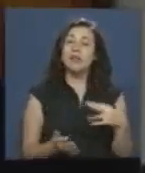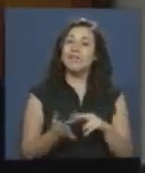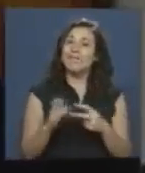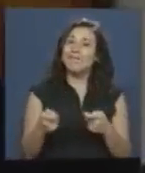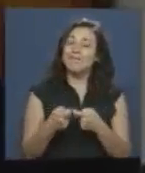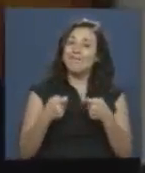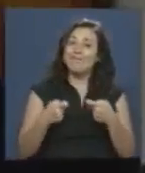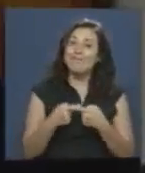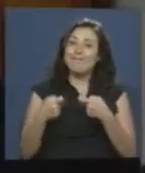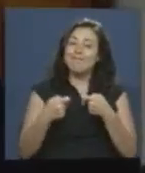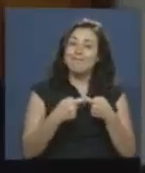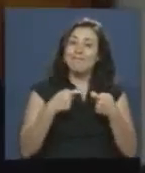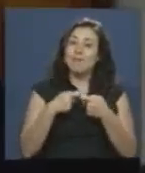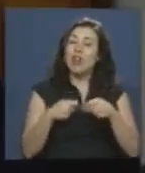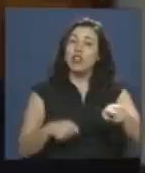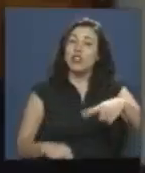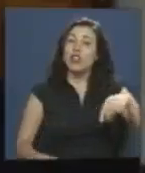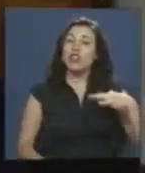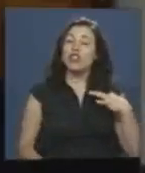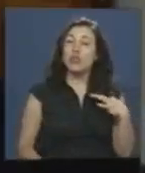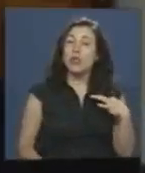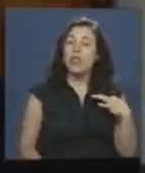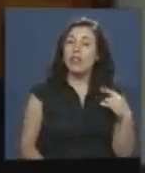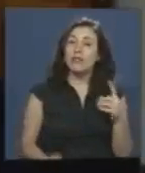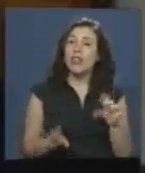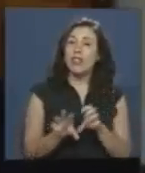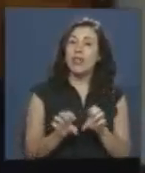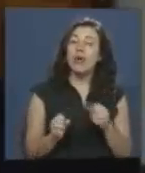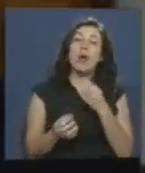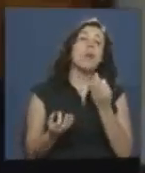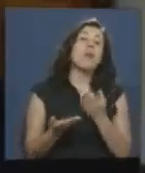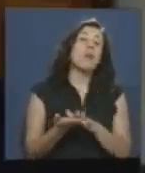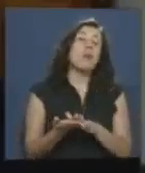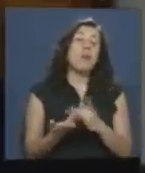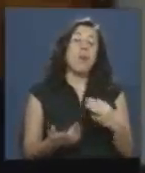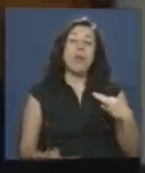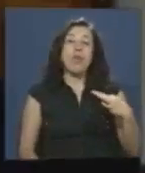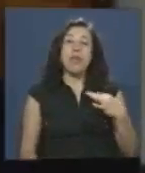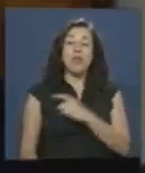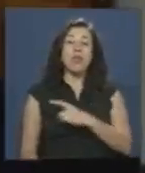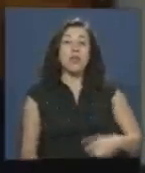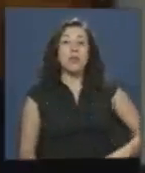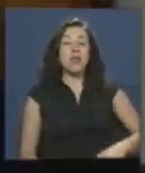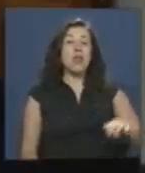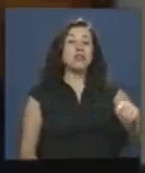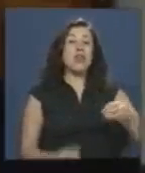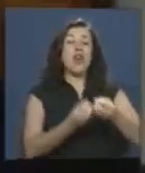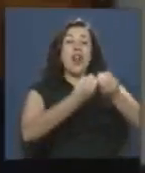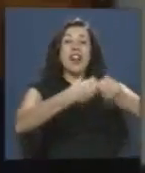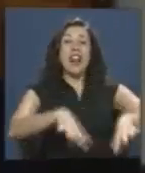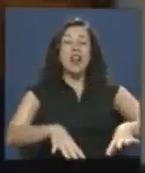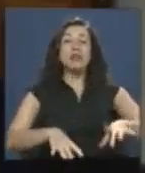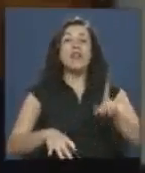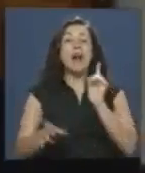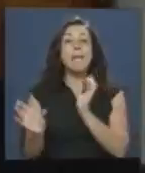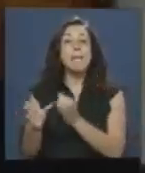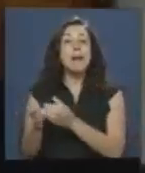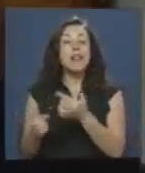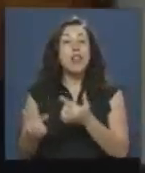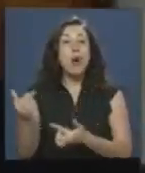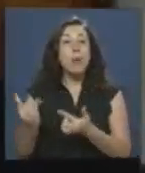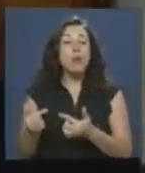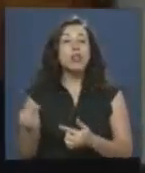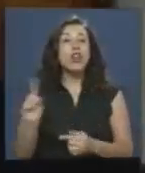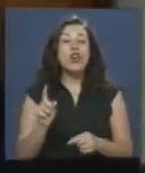controversia y polémica ciudadana, porque hoy, cuando un parlamentario renuncia a su cargo, son los partidos políticos y no